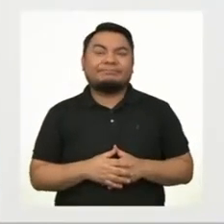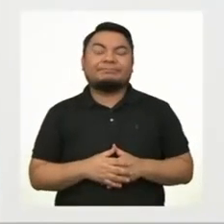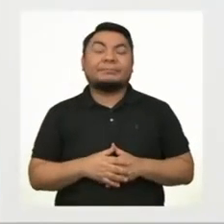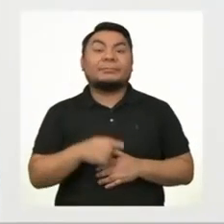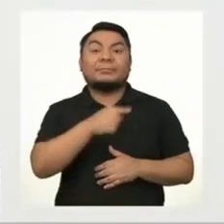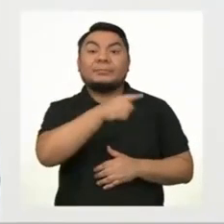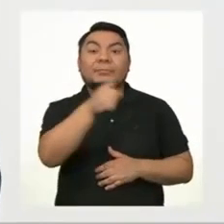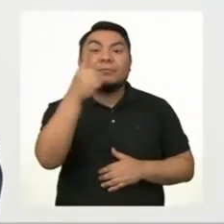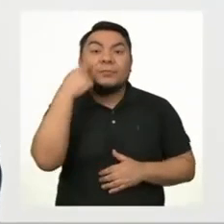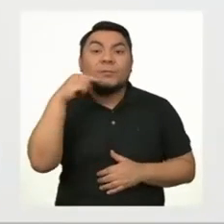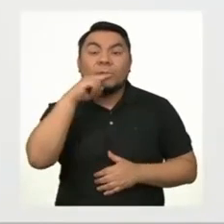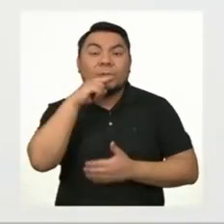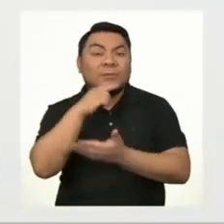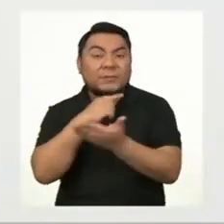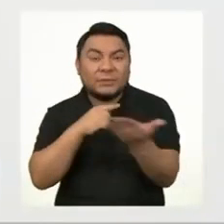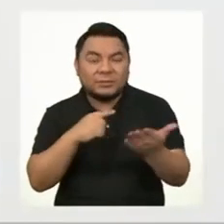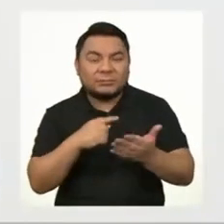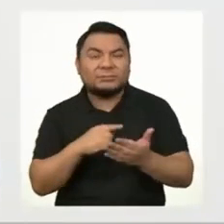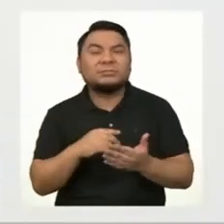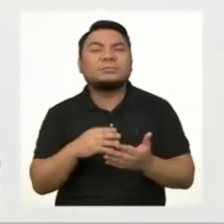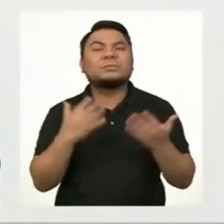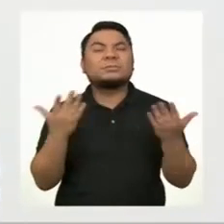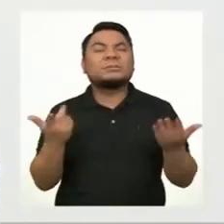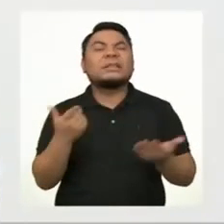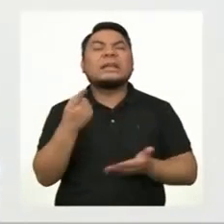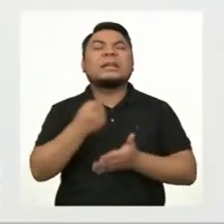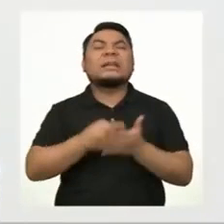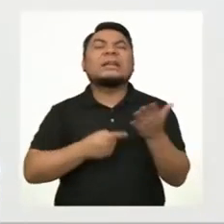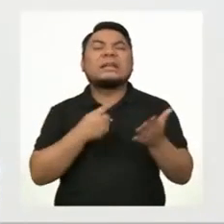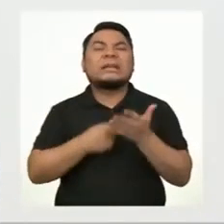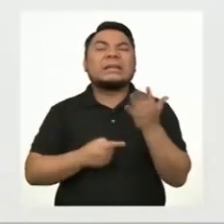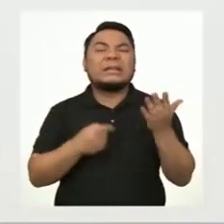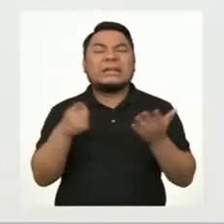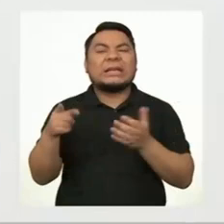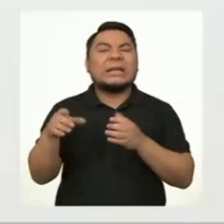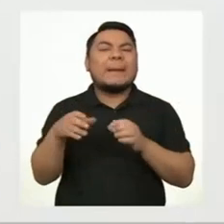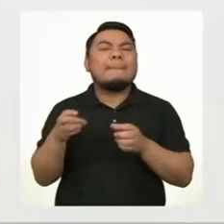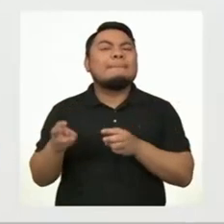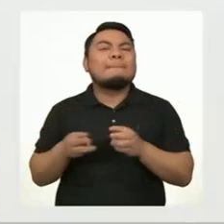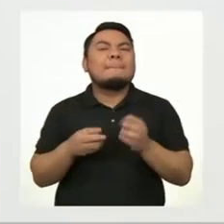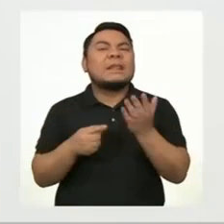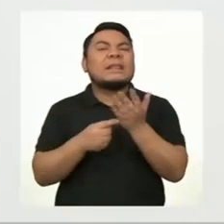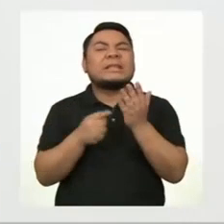Chicos y chicas, ¿qué técnica aplicó Yanira?